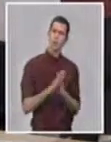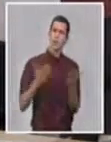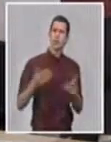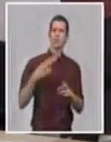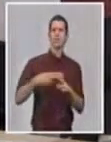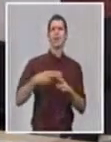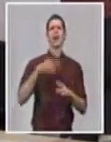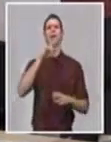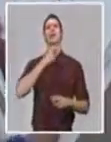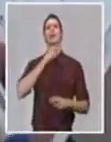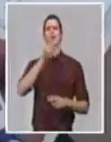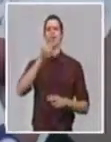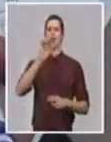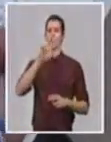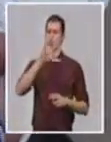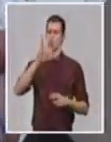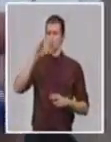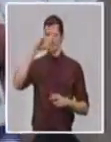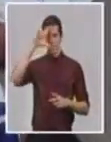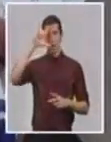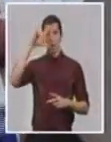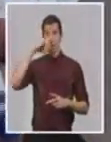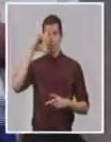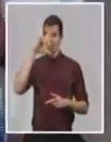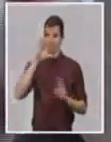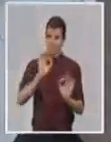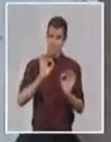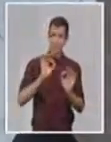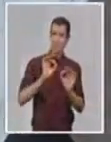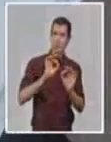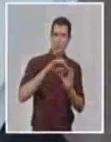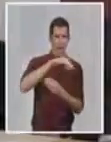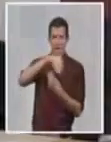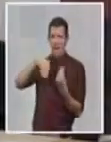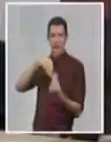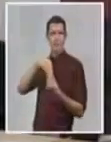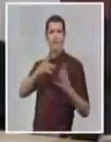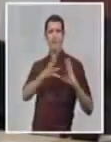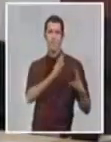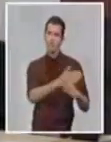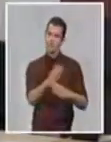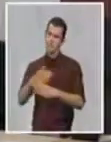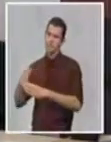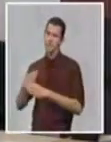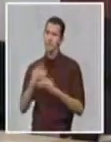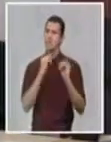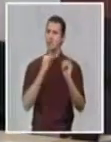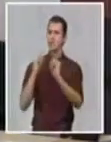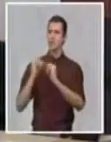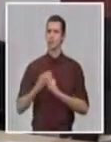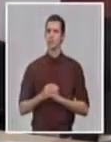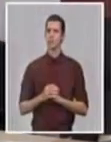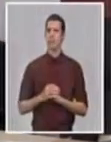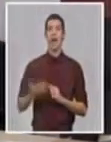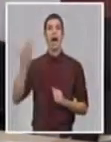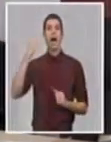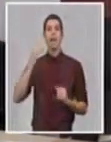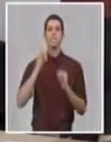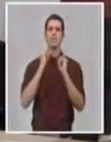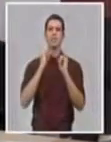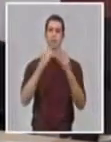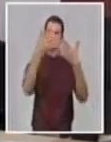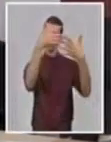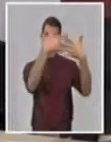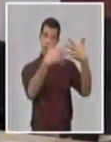suplementos, pero sobre todo muy voluminoso, los reportajes y las informaciones eran muy grandes. Eso